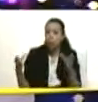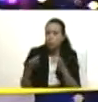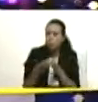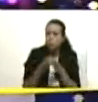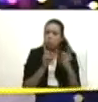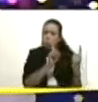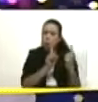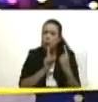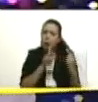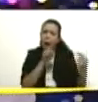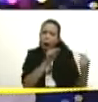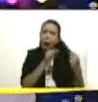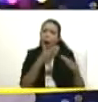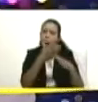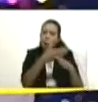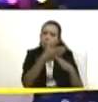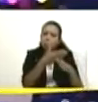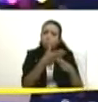y